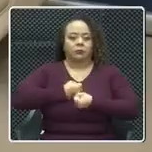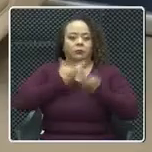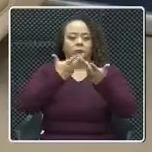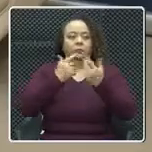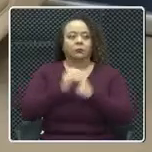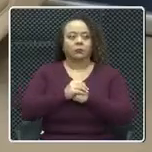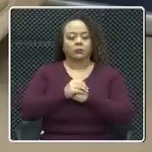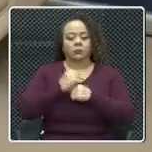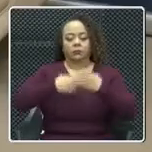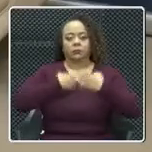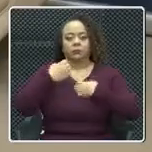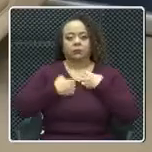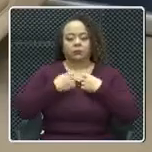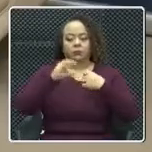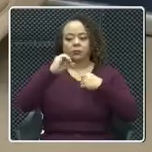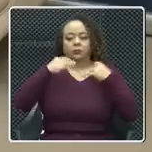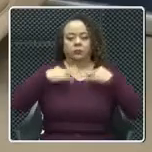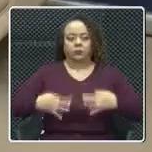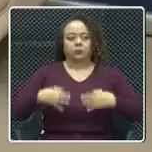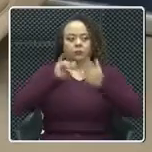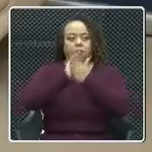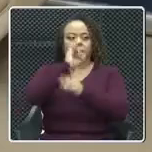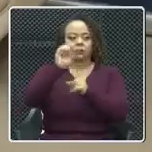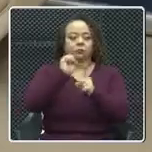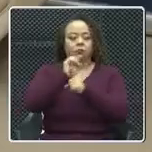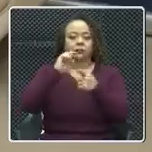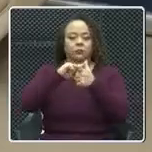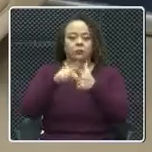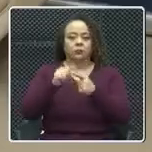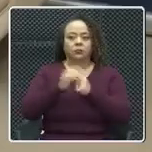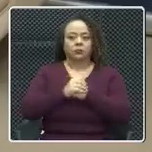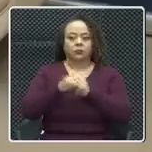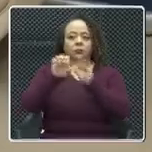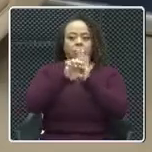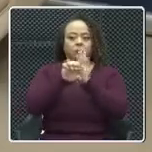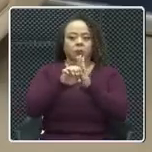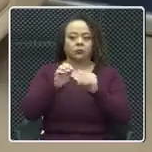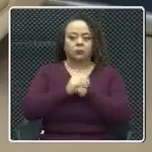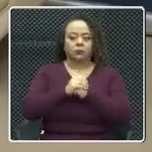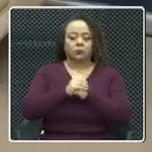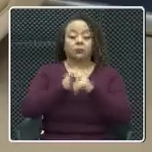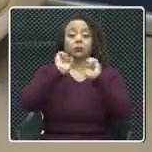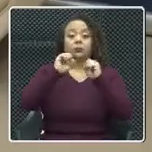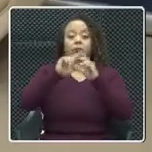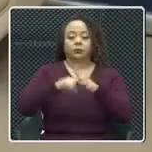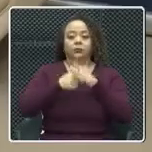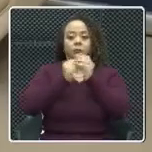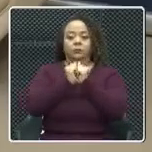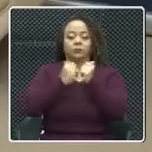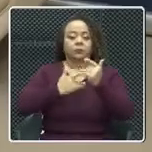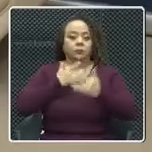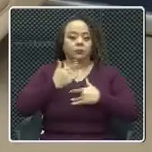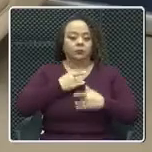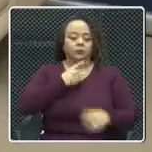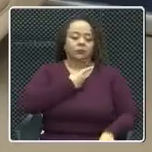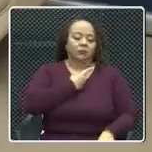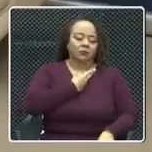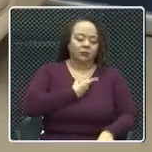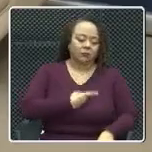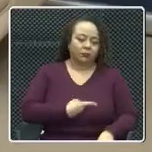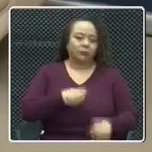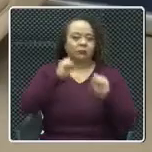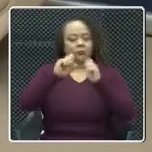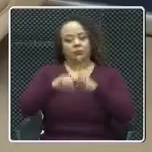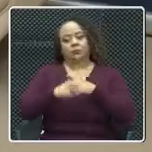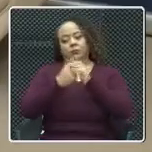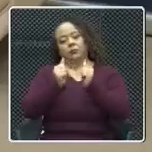manifestaciones emocionales o físicas vale. de esa situación. Claro. Entonces, por ejemplo, puede empezar con síntomas depresivos, puede